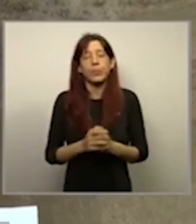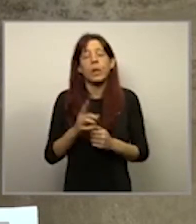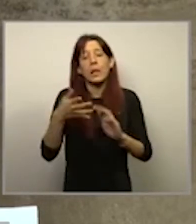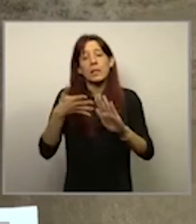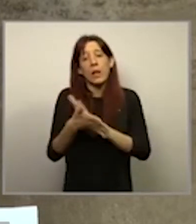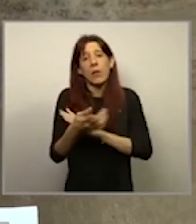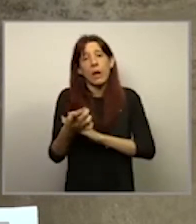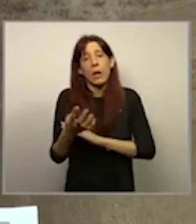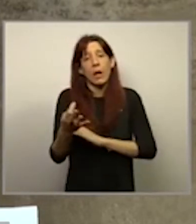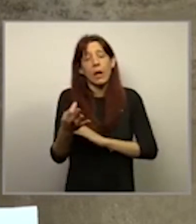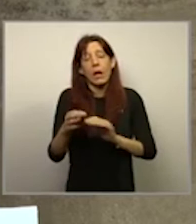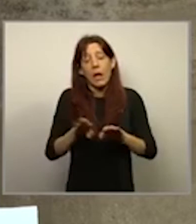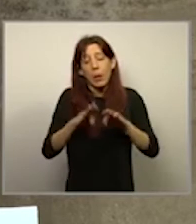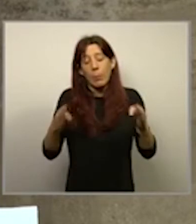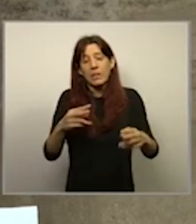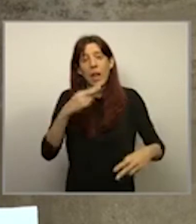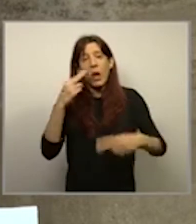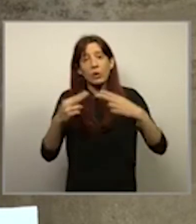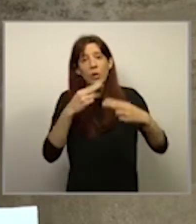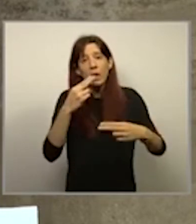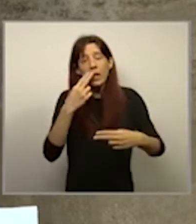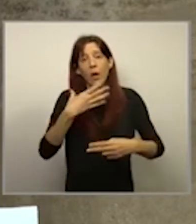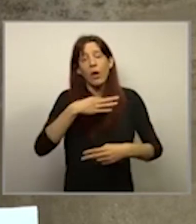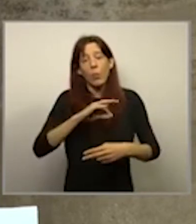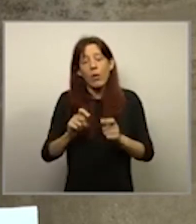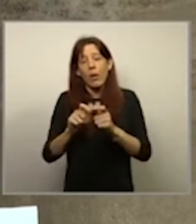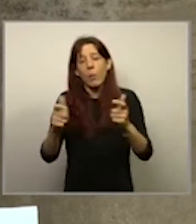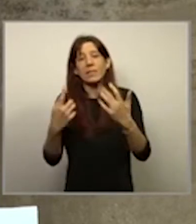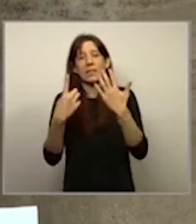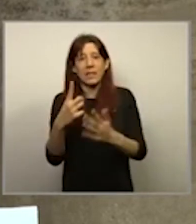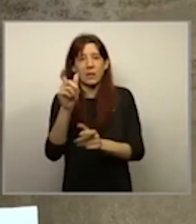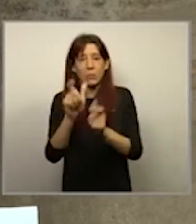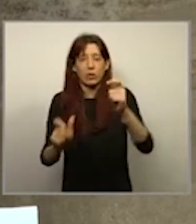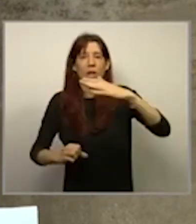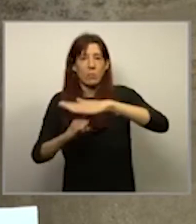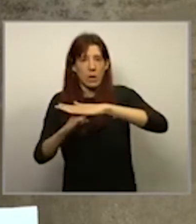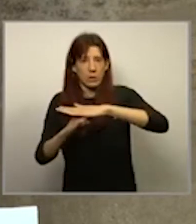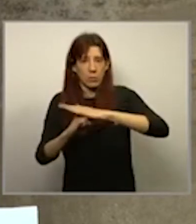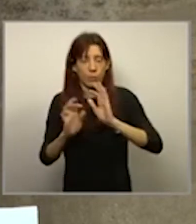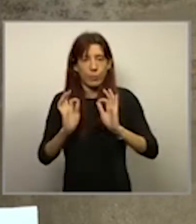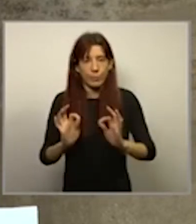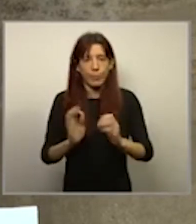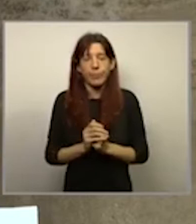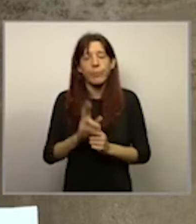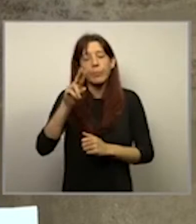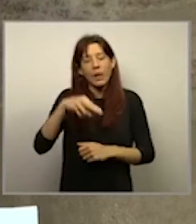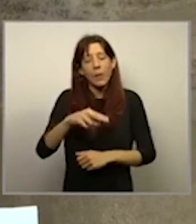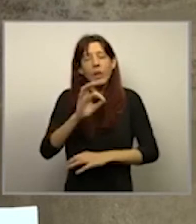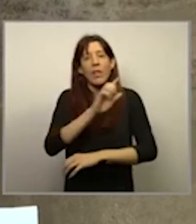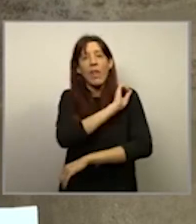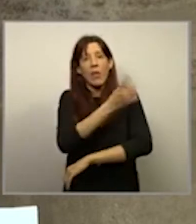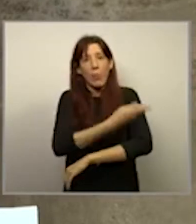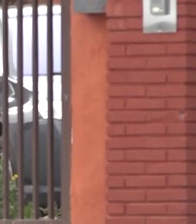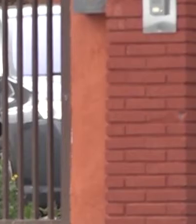implica que el estables de hostelería podrán ser de 6 personas es máximo también esports podrá